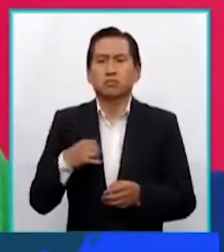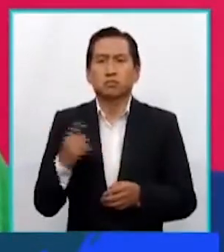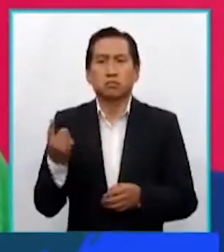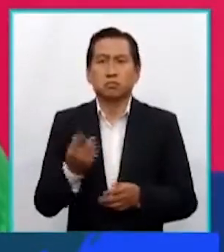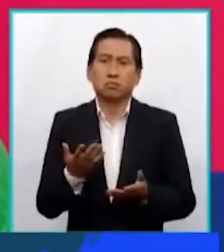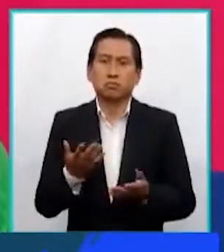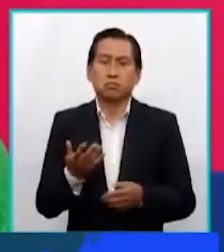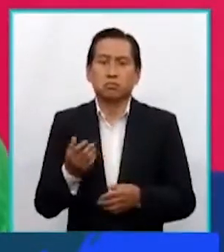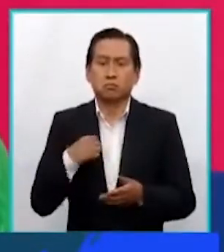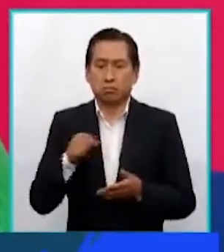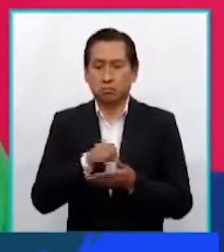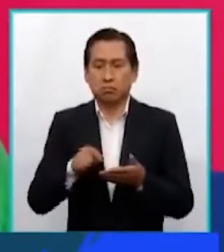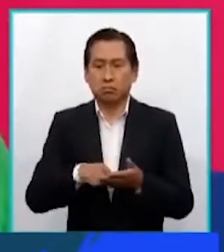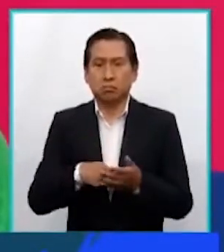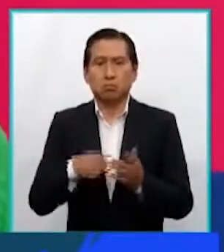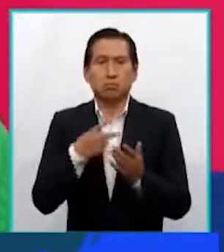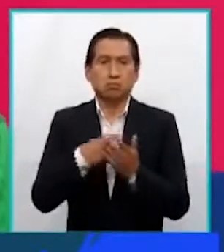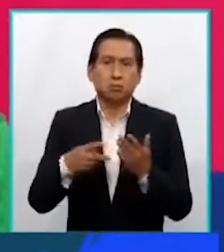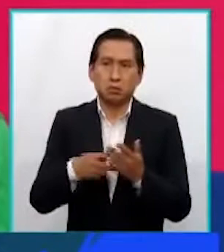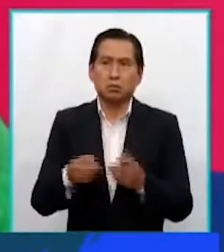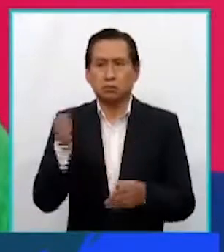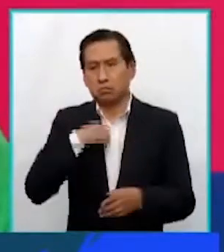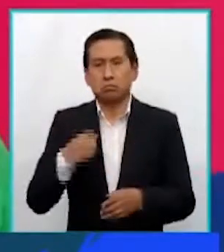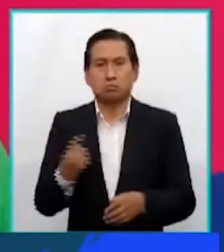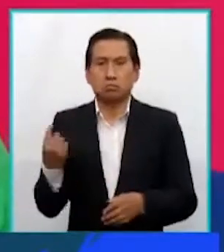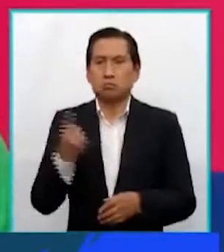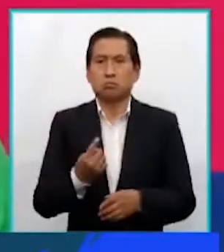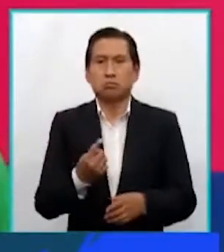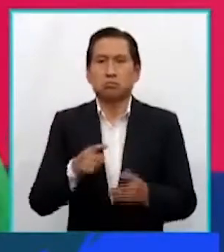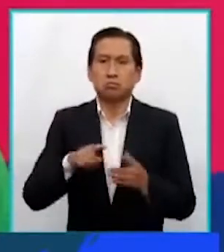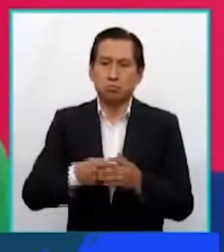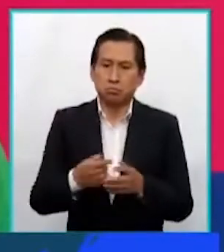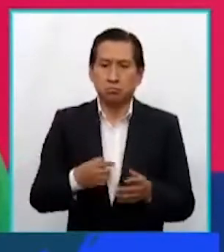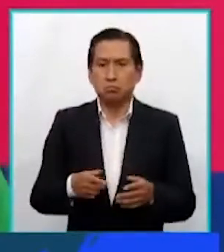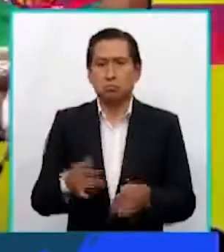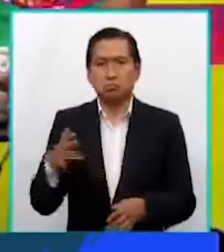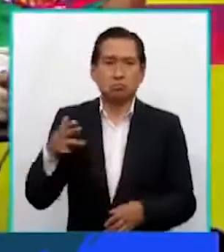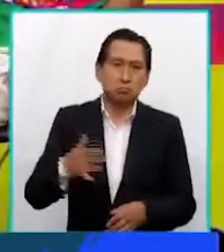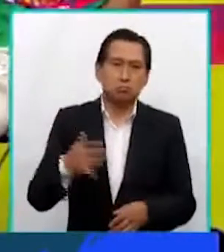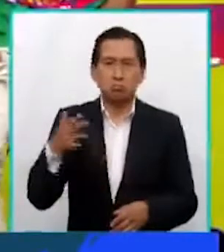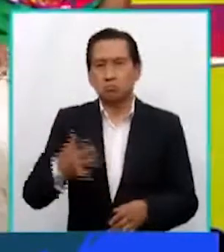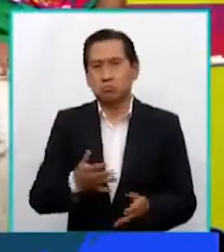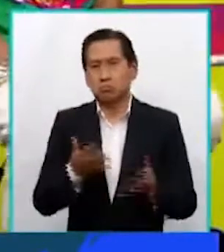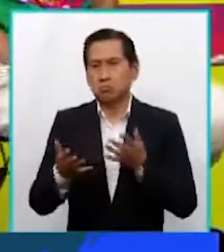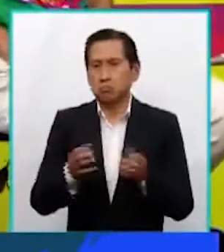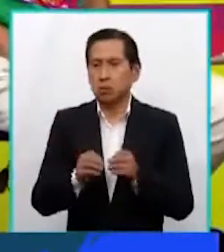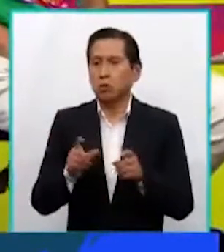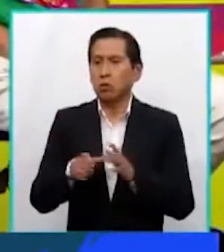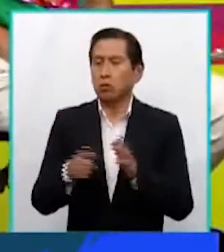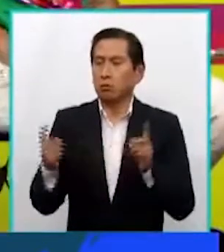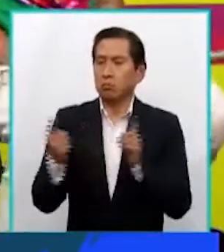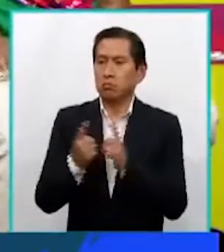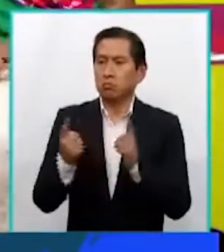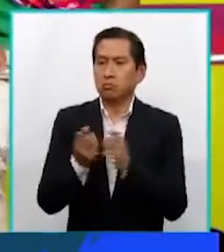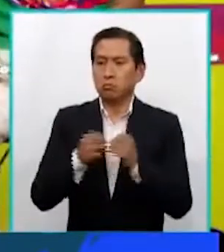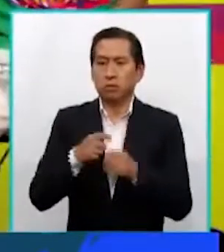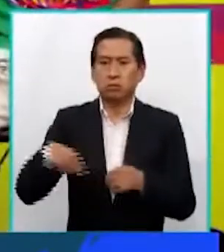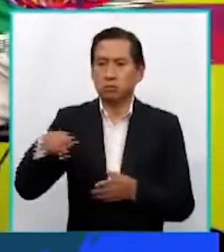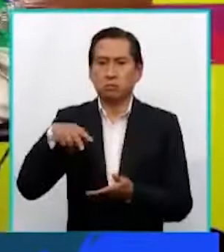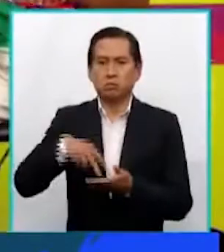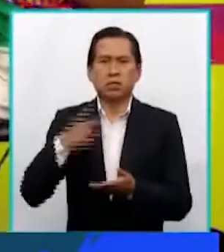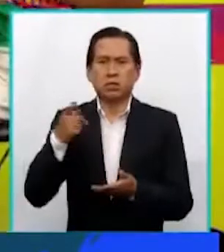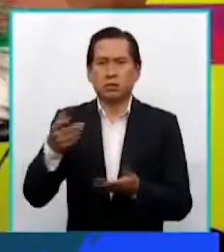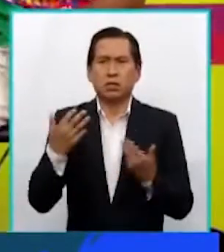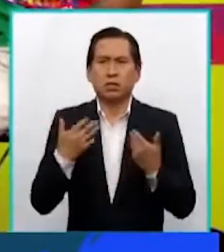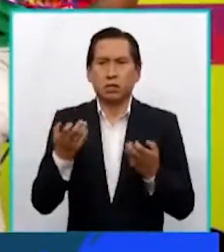ya, pues justo había escrito un verso, vamos. Y le empezó a meter así. Luego lo veía en varios eventos, al Alan ahí parado, siempre como